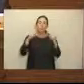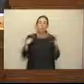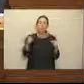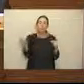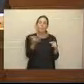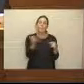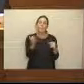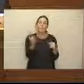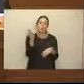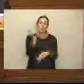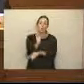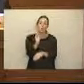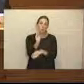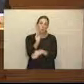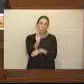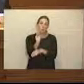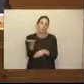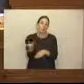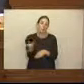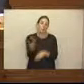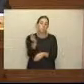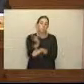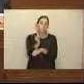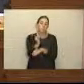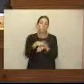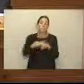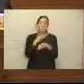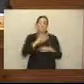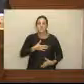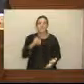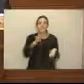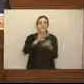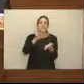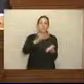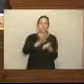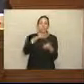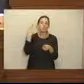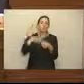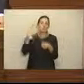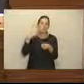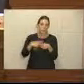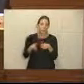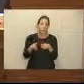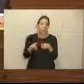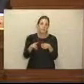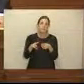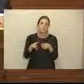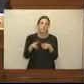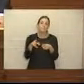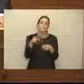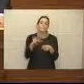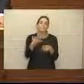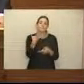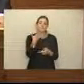una comunidad, un estado de bienestar, unos servicios y unas políticas que, si esa